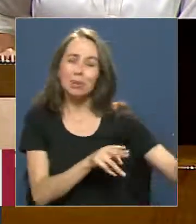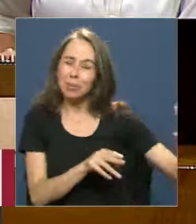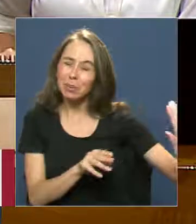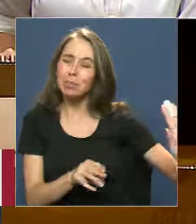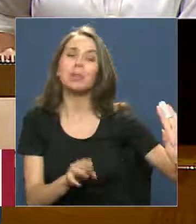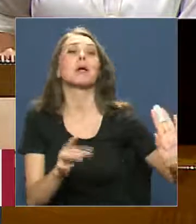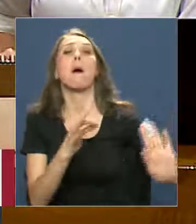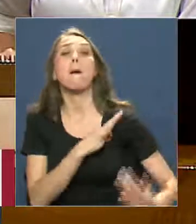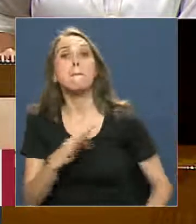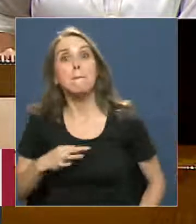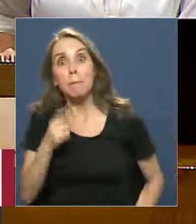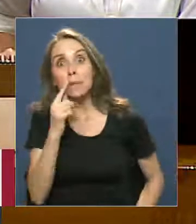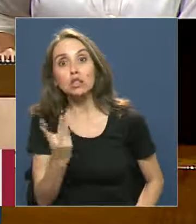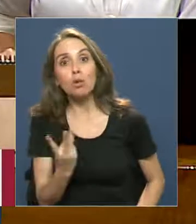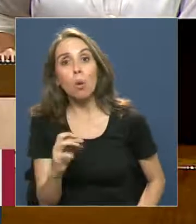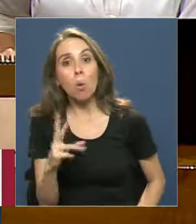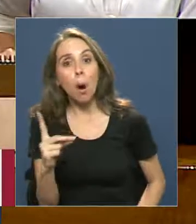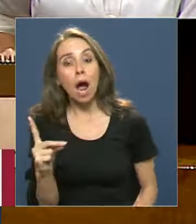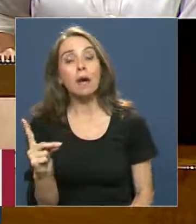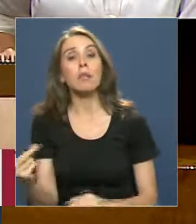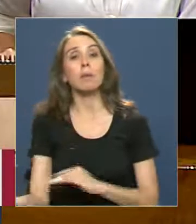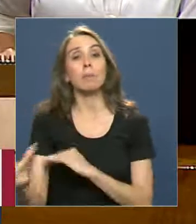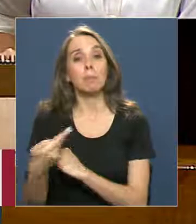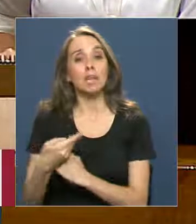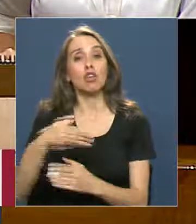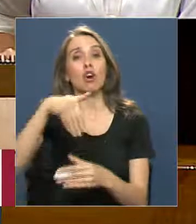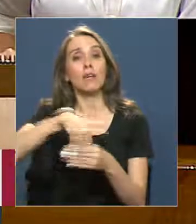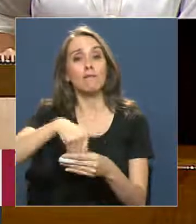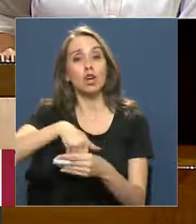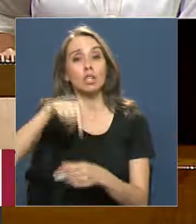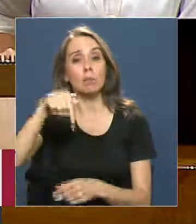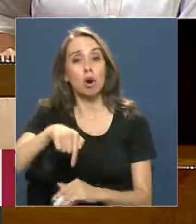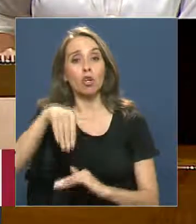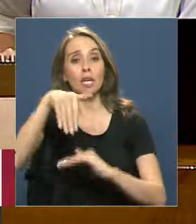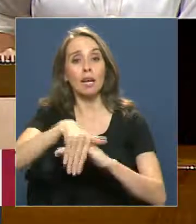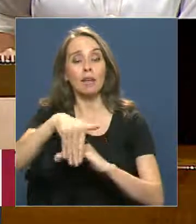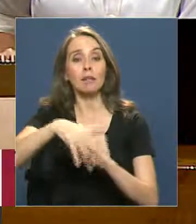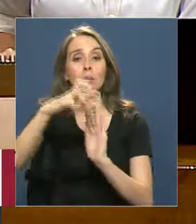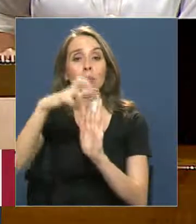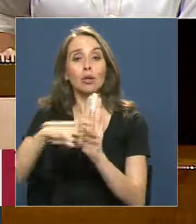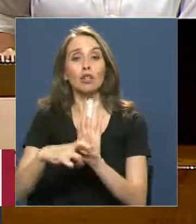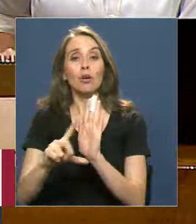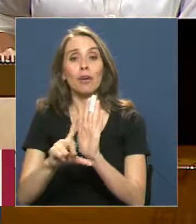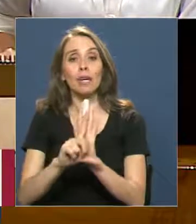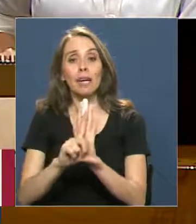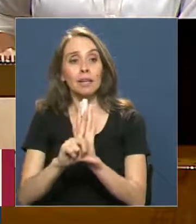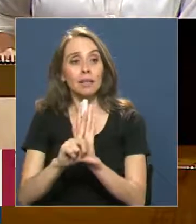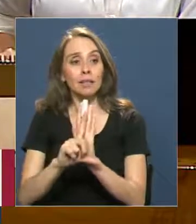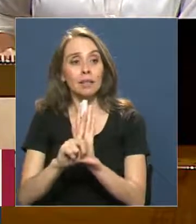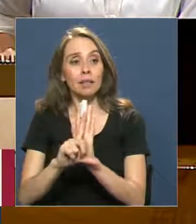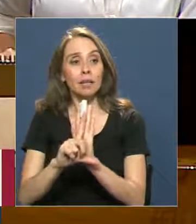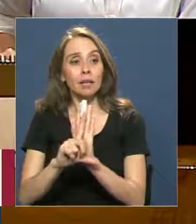el ministro Ward ha pedido que votemos hoy día en la tarde el proyecto